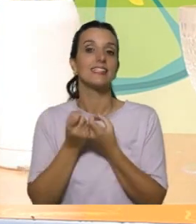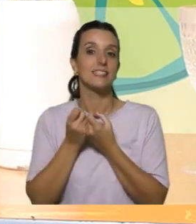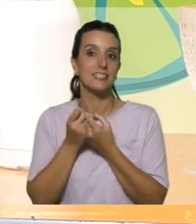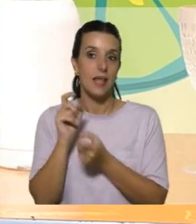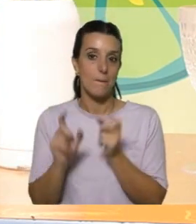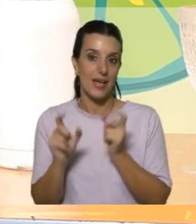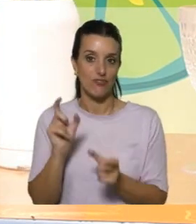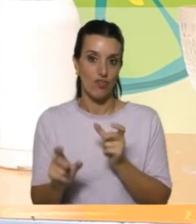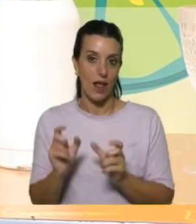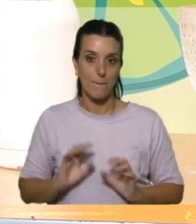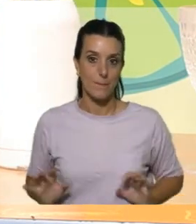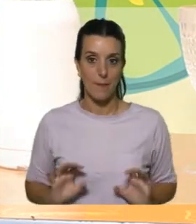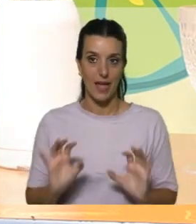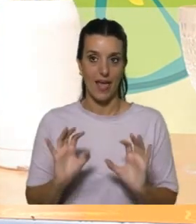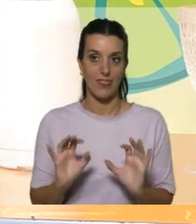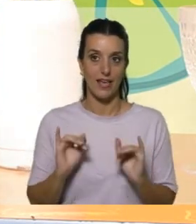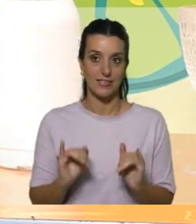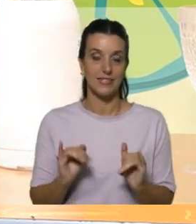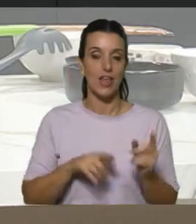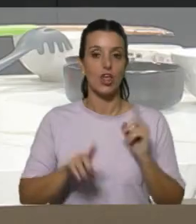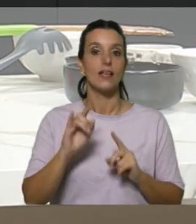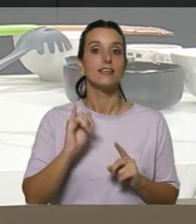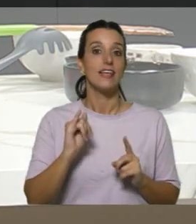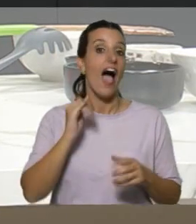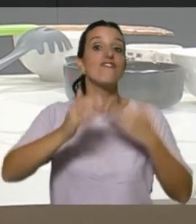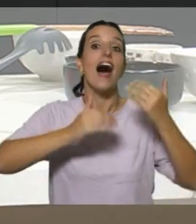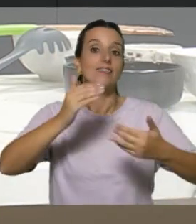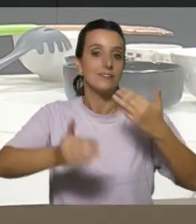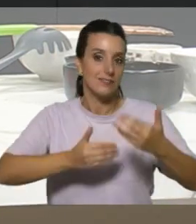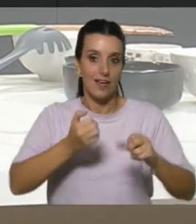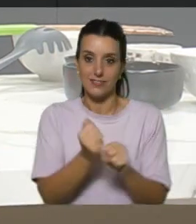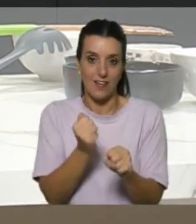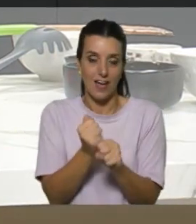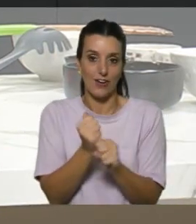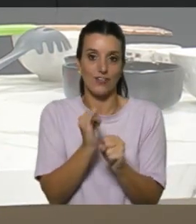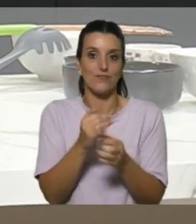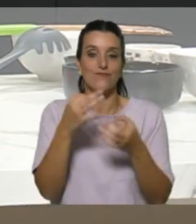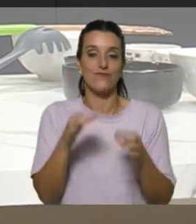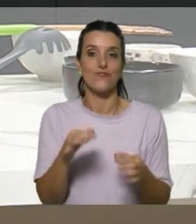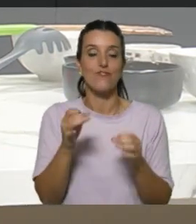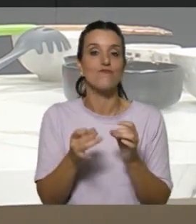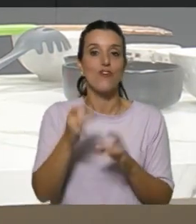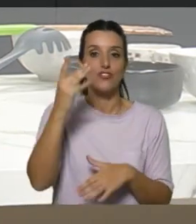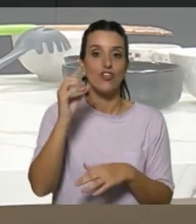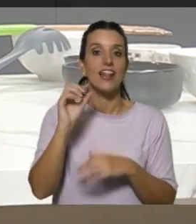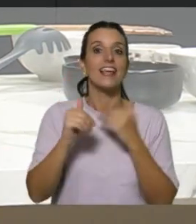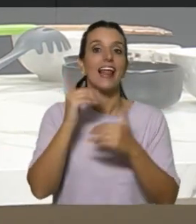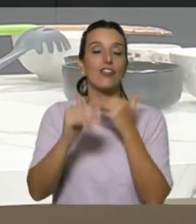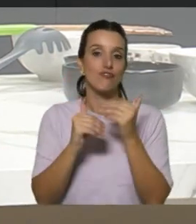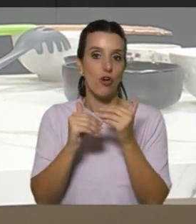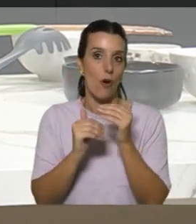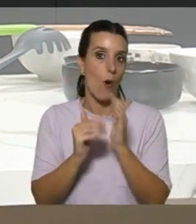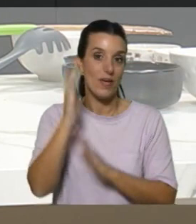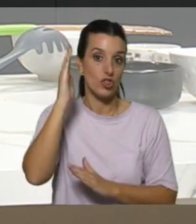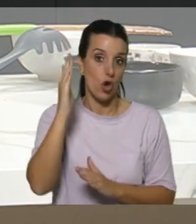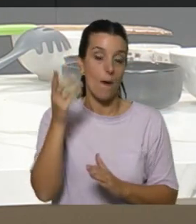gente formada para esto, ¿no? Entonces, un lugar que avance y nuevo puesto de trabajo, está buenísimo. Totalmente. Una profesión que ha crecido en los últimos años, hoy que hablábamos